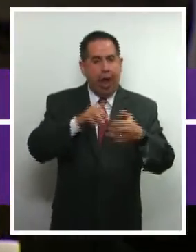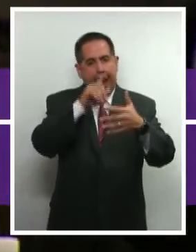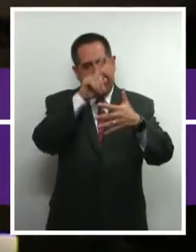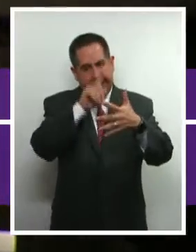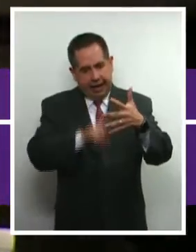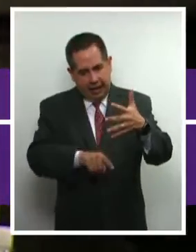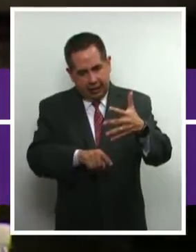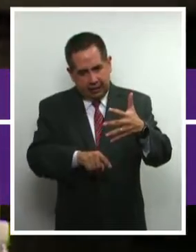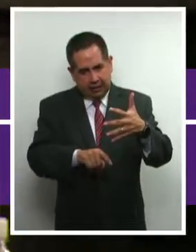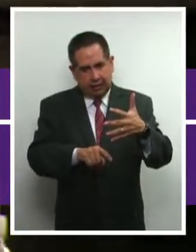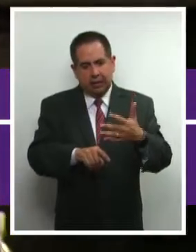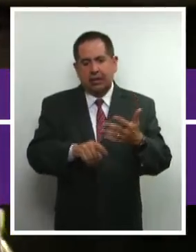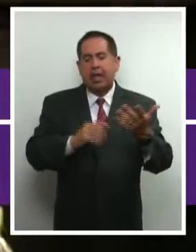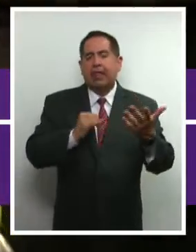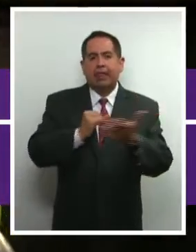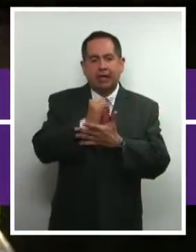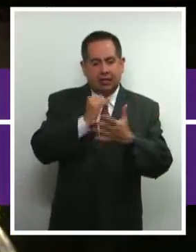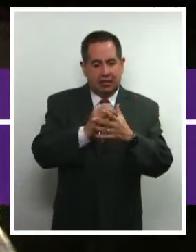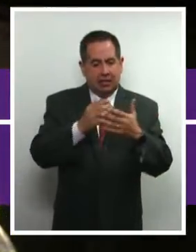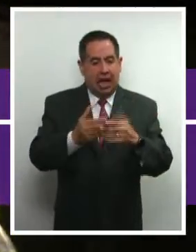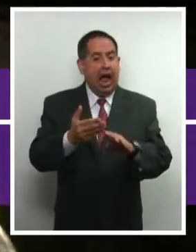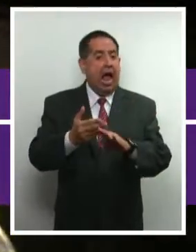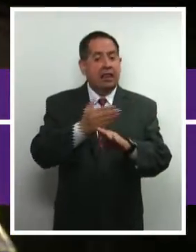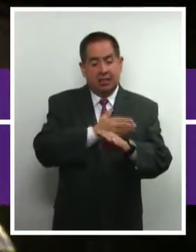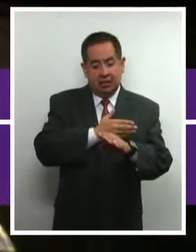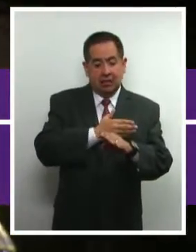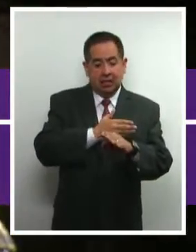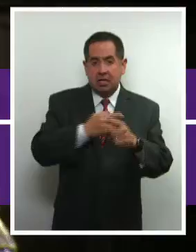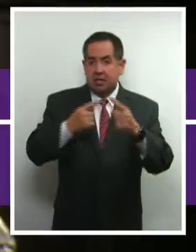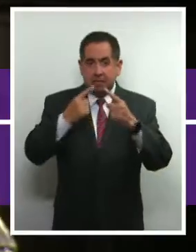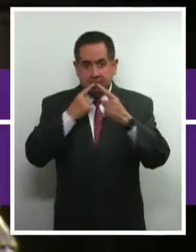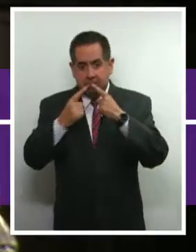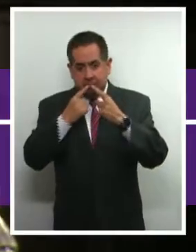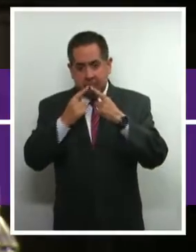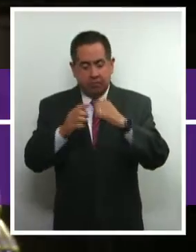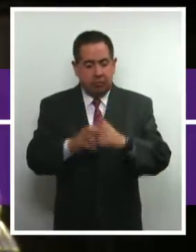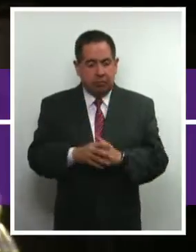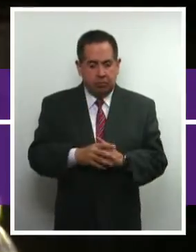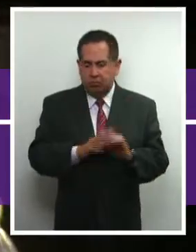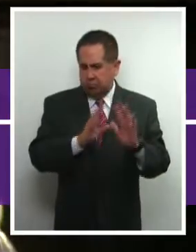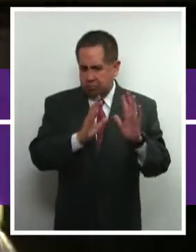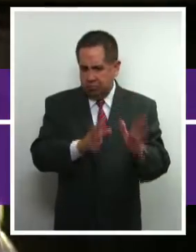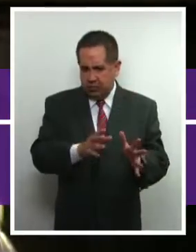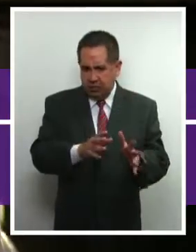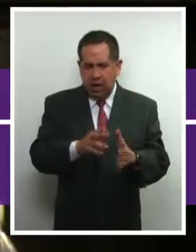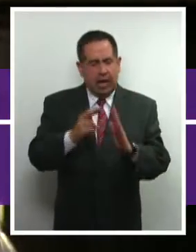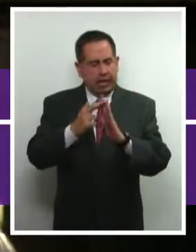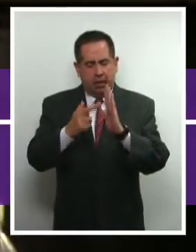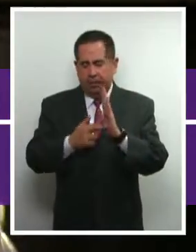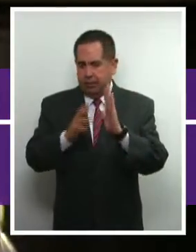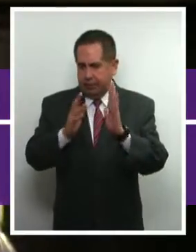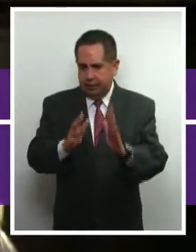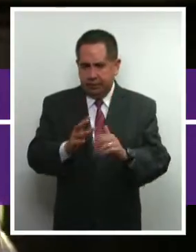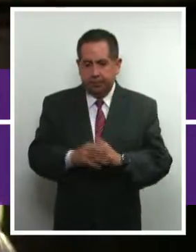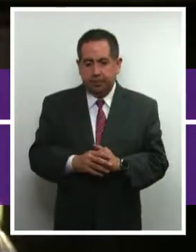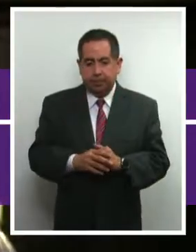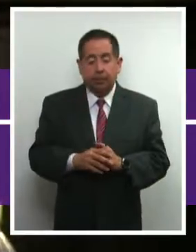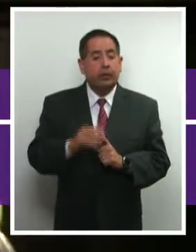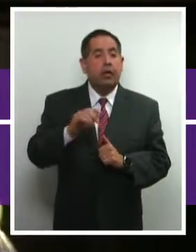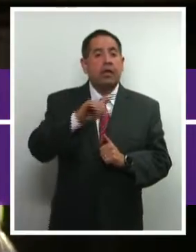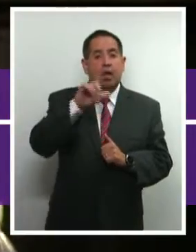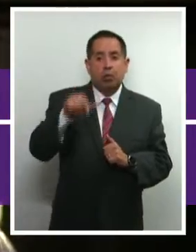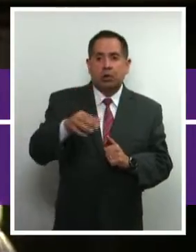general los dictámenes antes de la discusión. Eso está bien, así está el reglamento. Después se